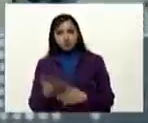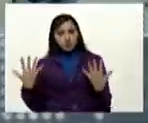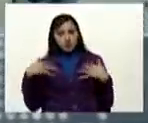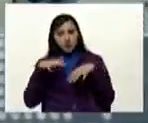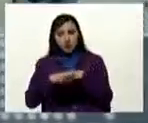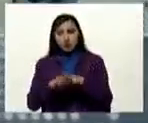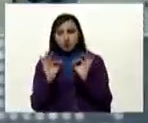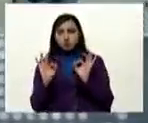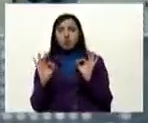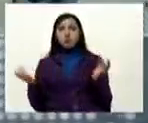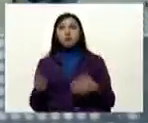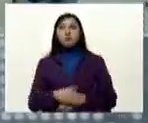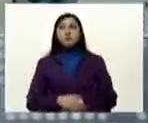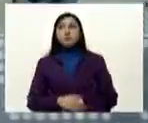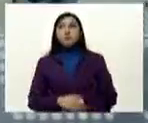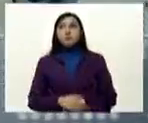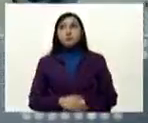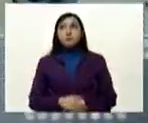amor,